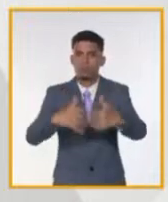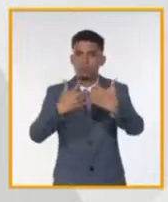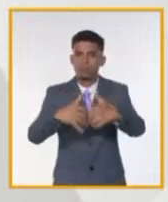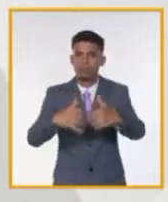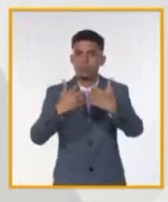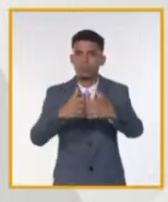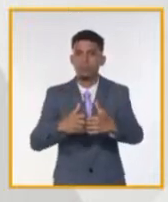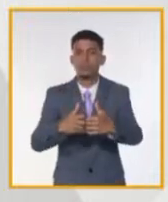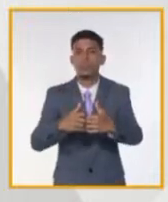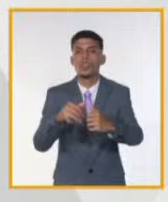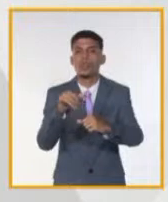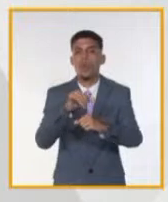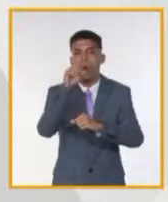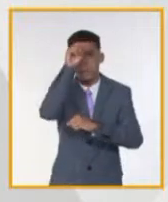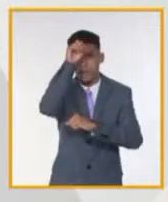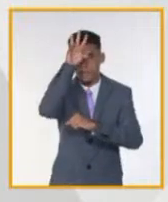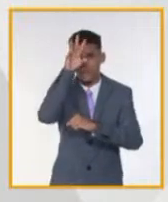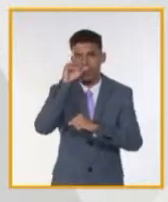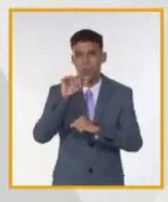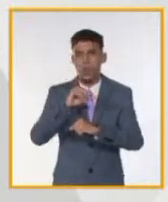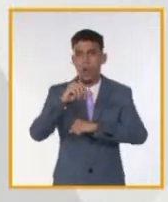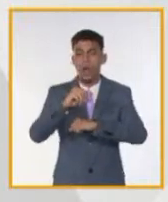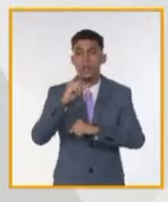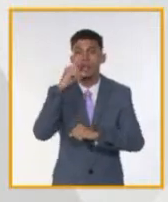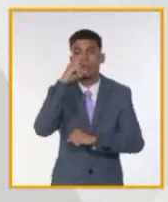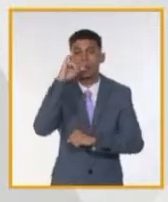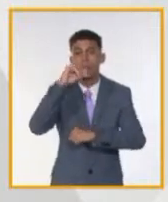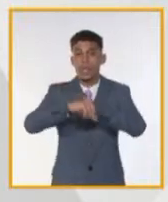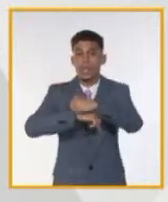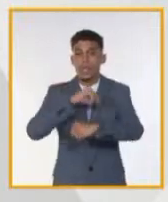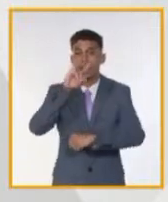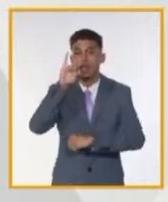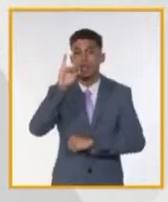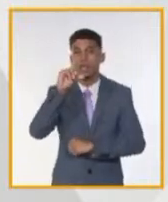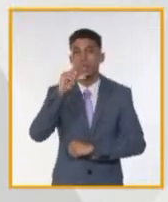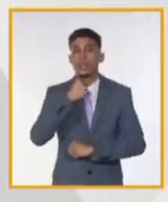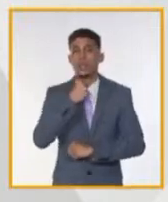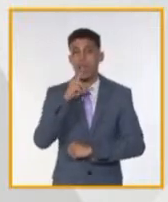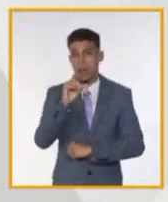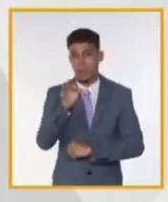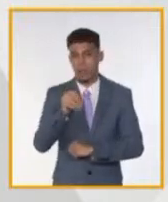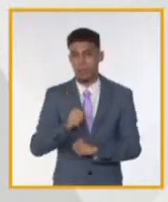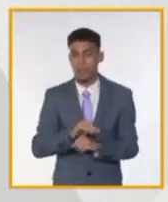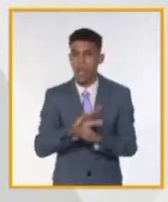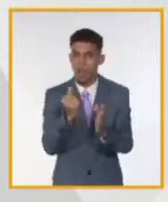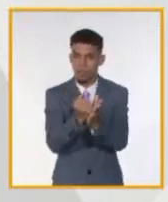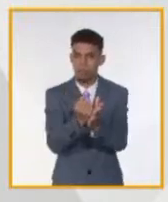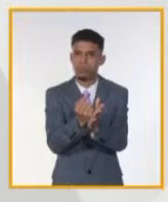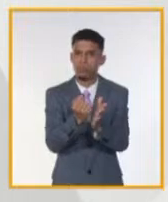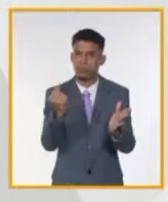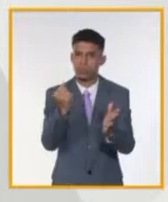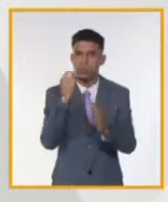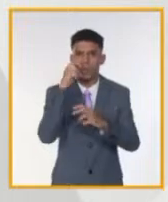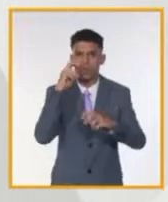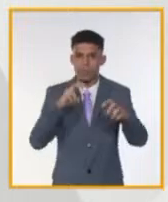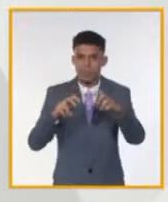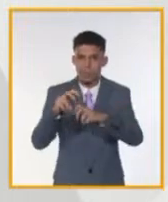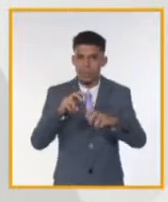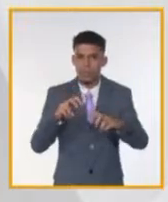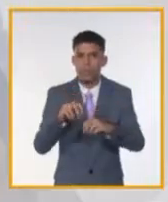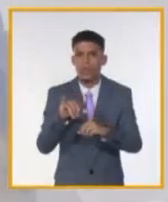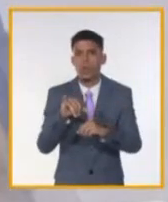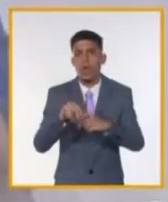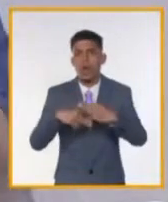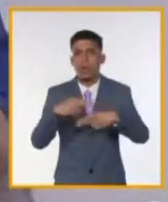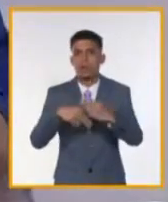y no metálicos, exceptuando el níquel. O sea, es importante destacar esto. Está certificado para estudios de evaluación de impacto y manejo de desechos